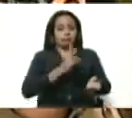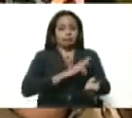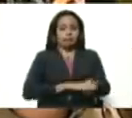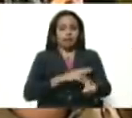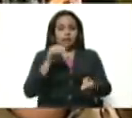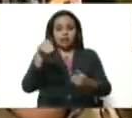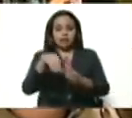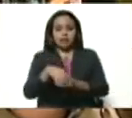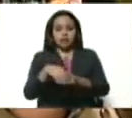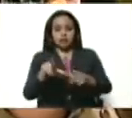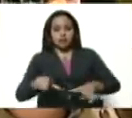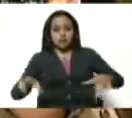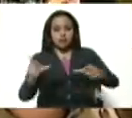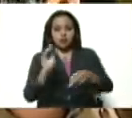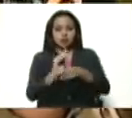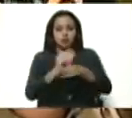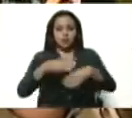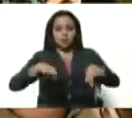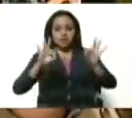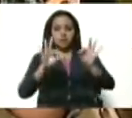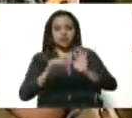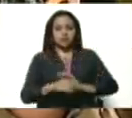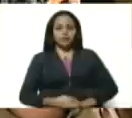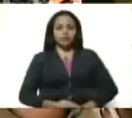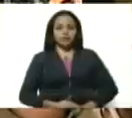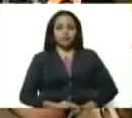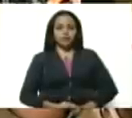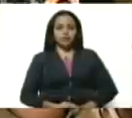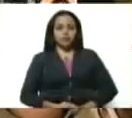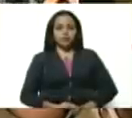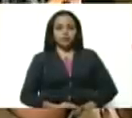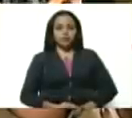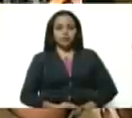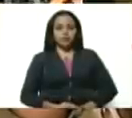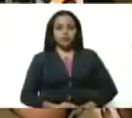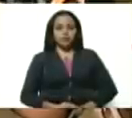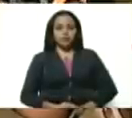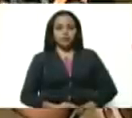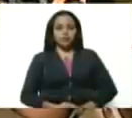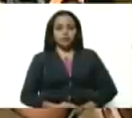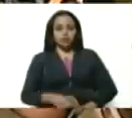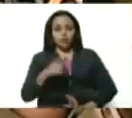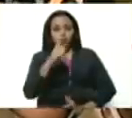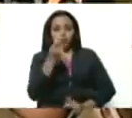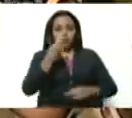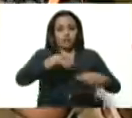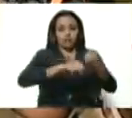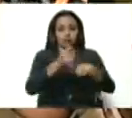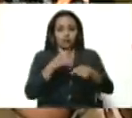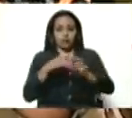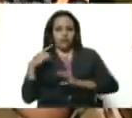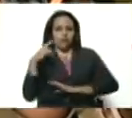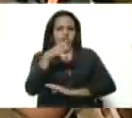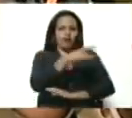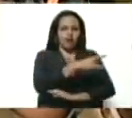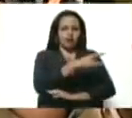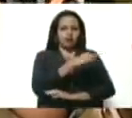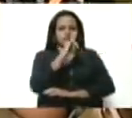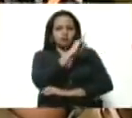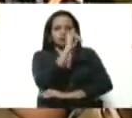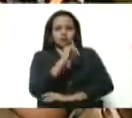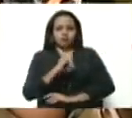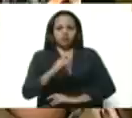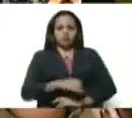uno del municipio sucre en en lagunillas un comerciante que viaja frecuentemente al estado zulia